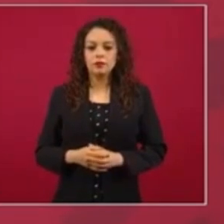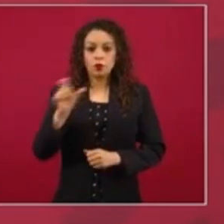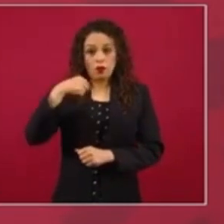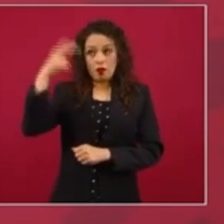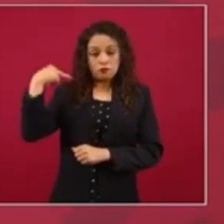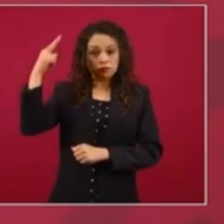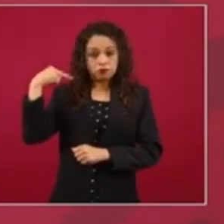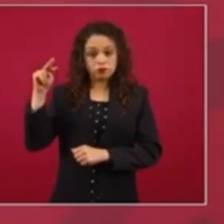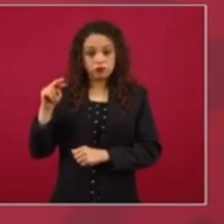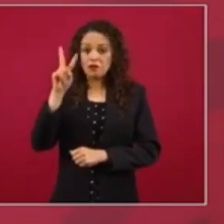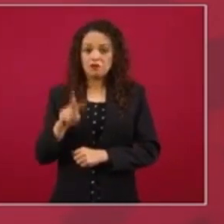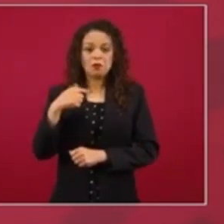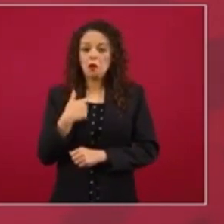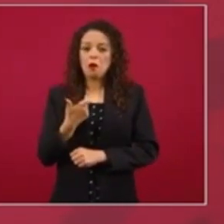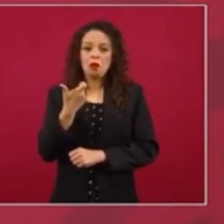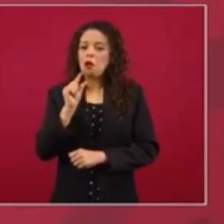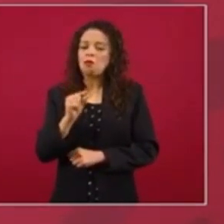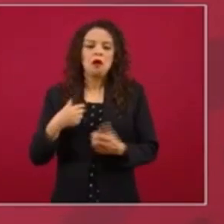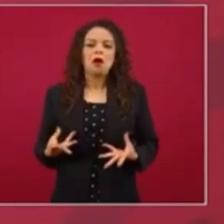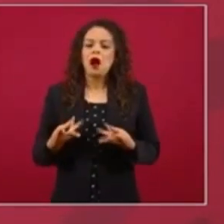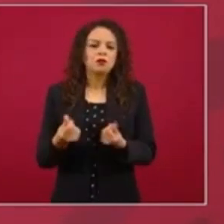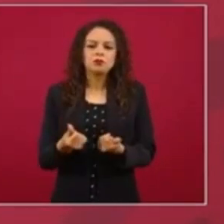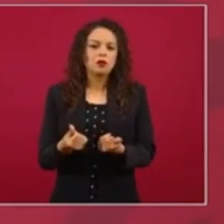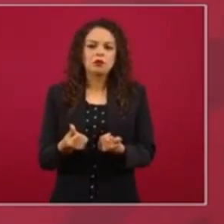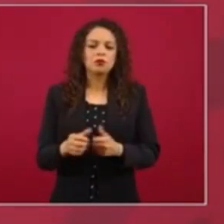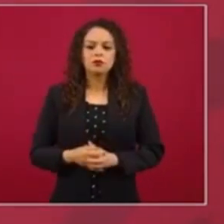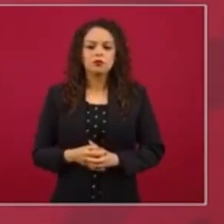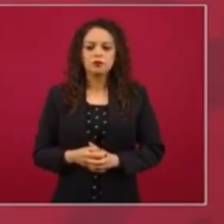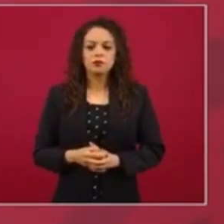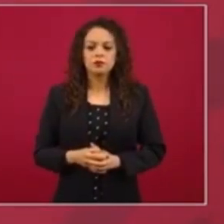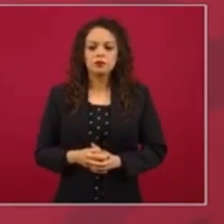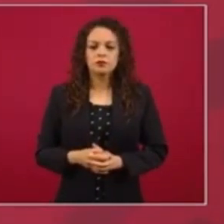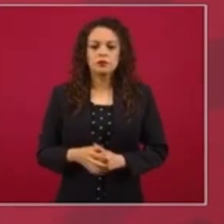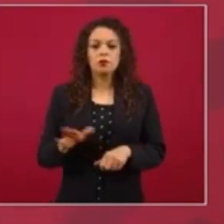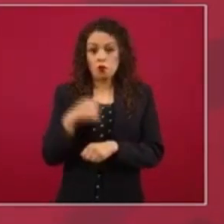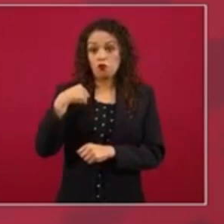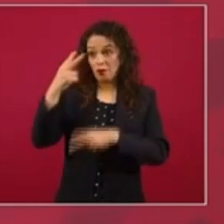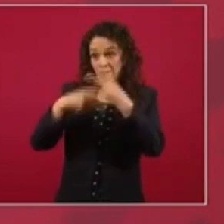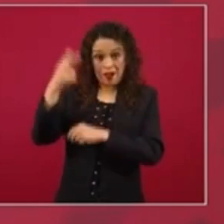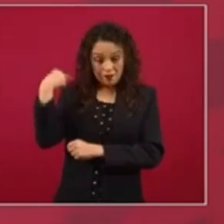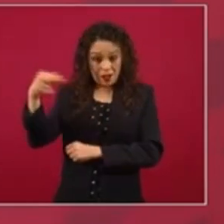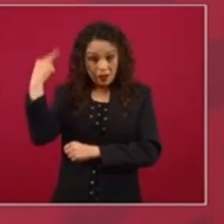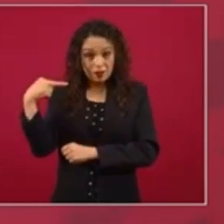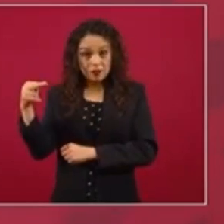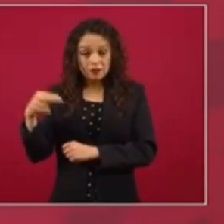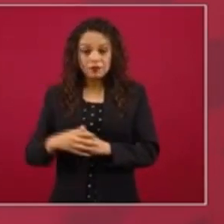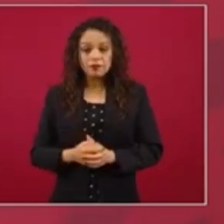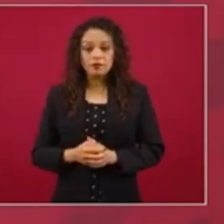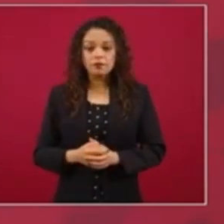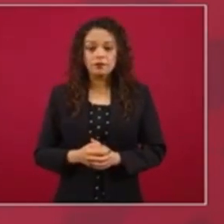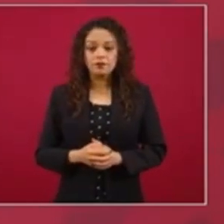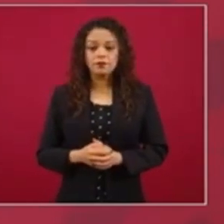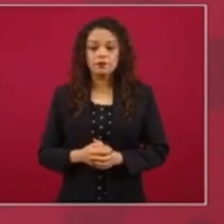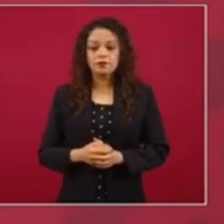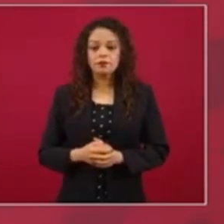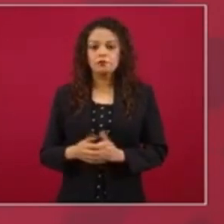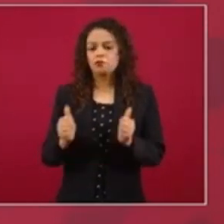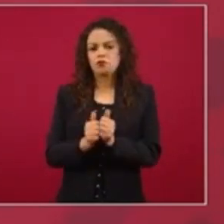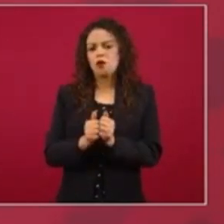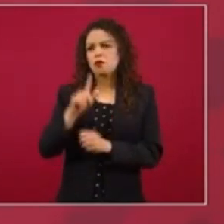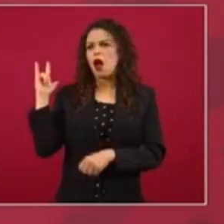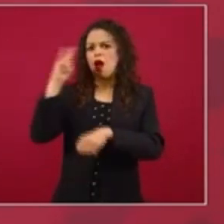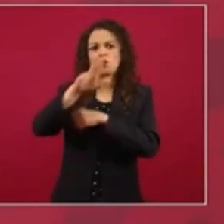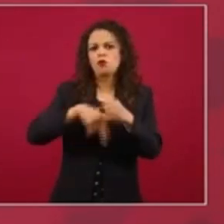giras, pues es relativamente poco, porque viajo en las rutas